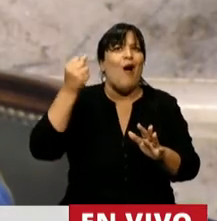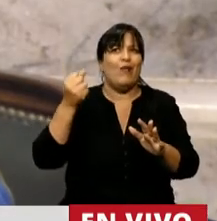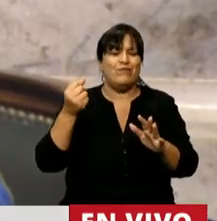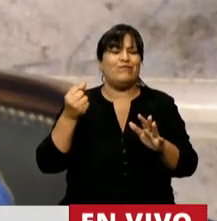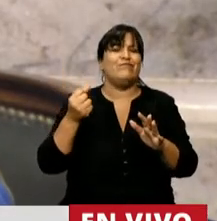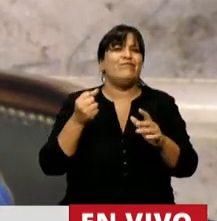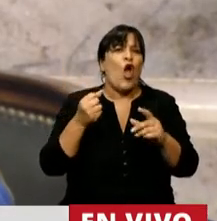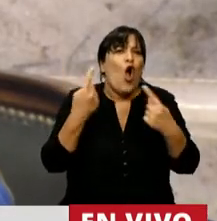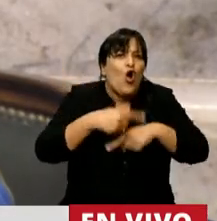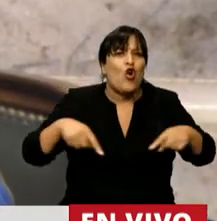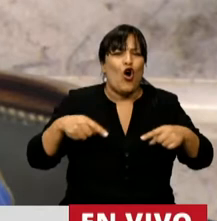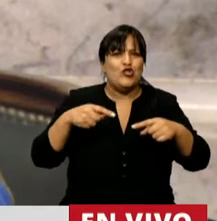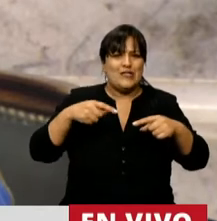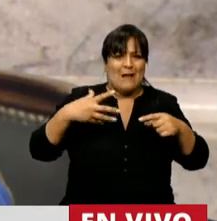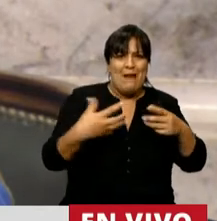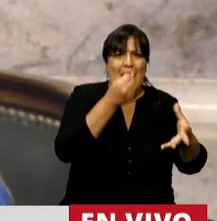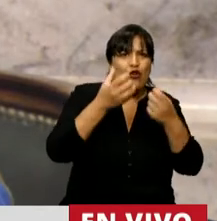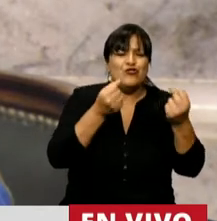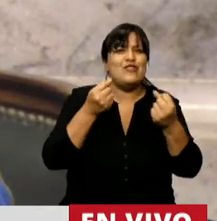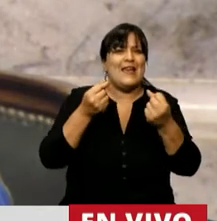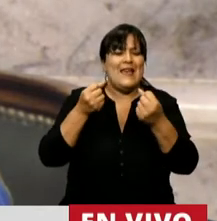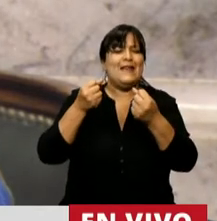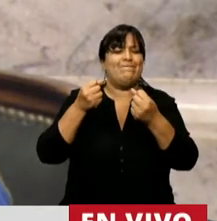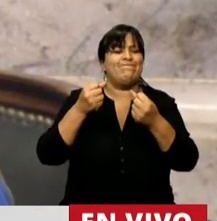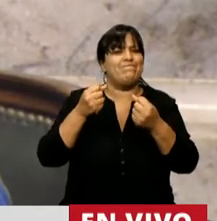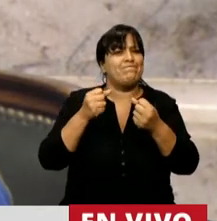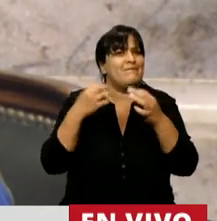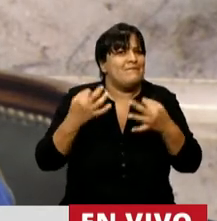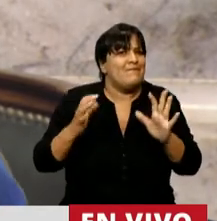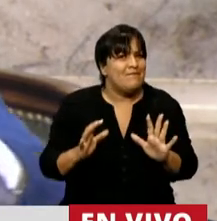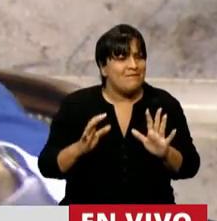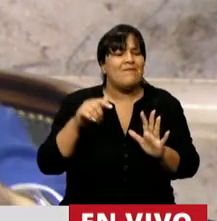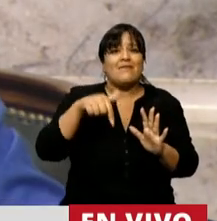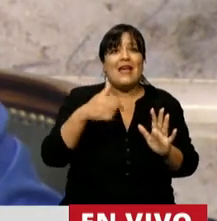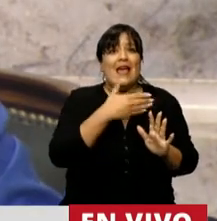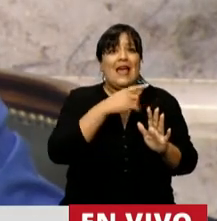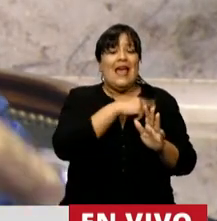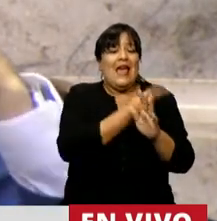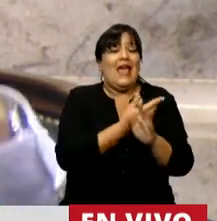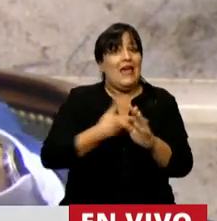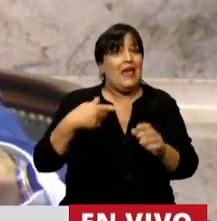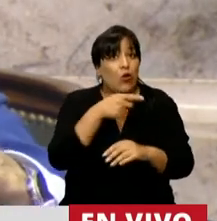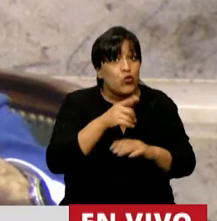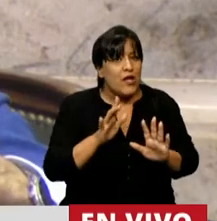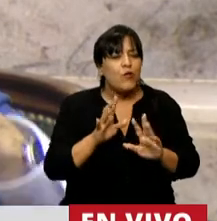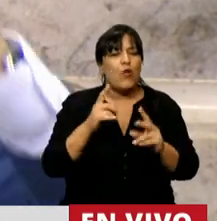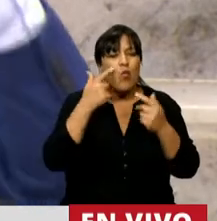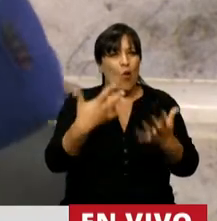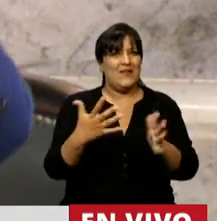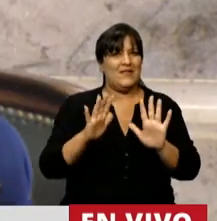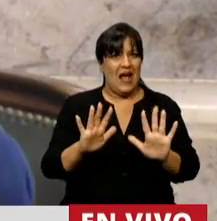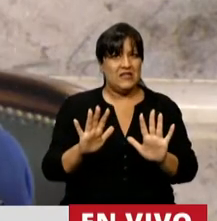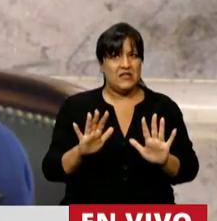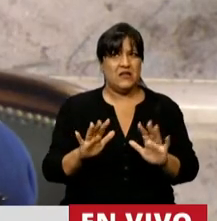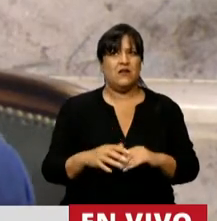Maquiavelo es la más adecuada a la estrategia política que hoy el Ejecutivo está poniendo en escena. Es más, diría,